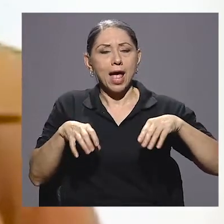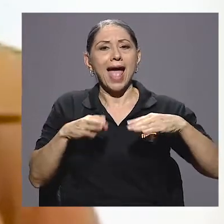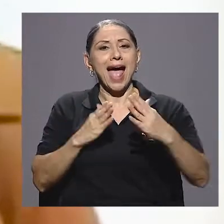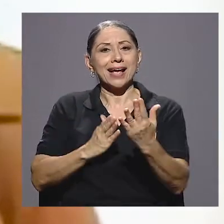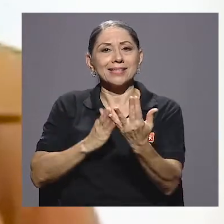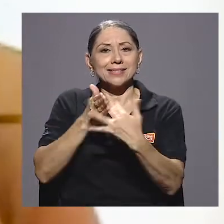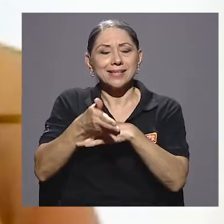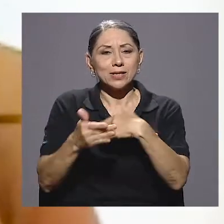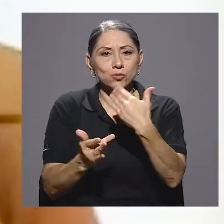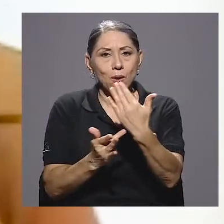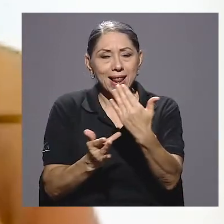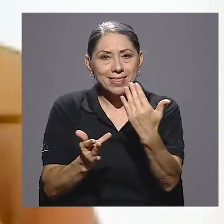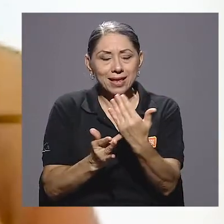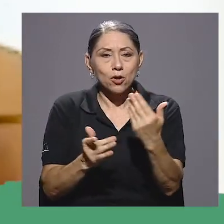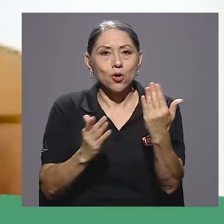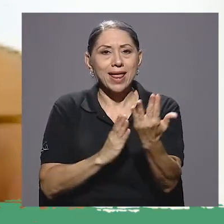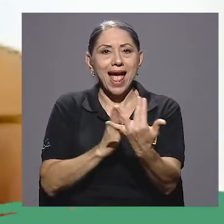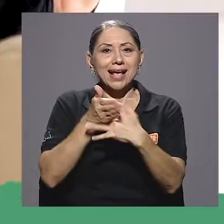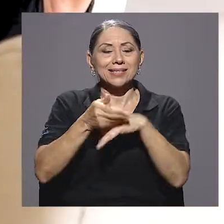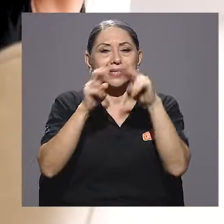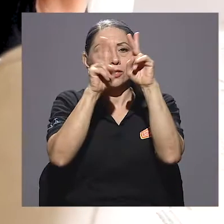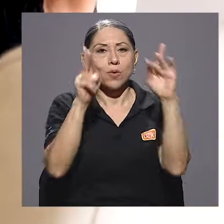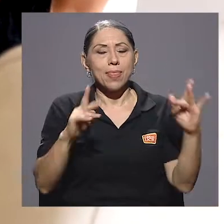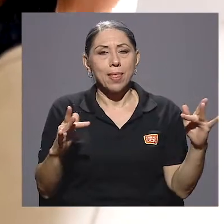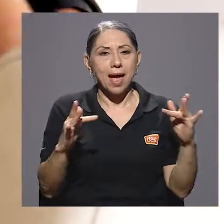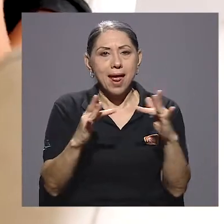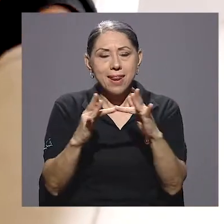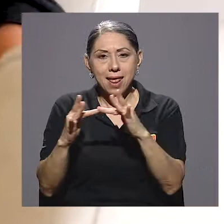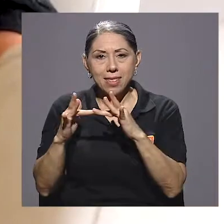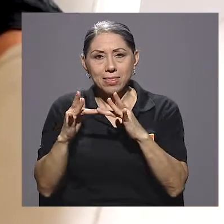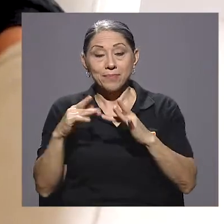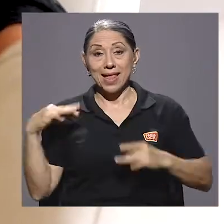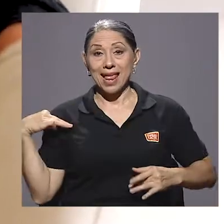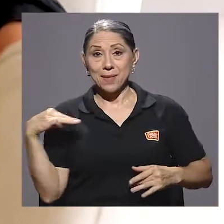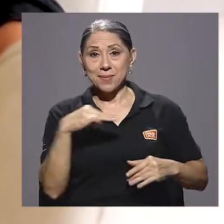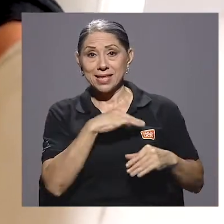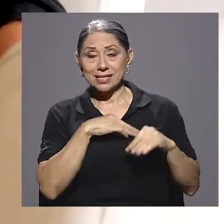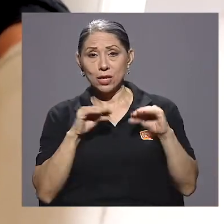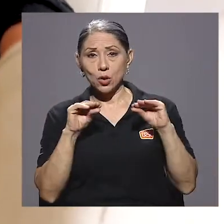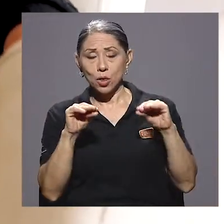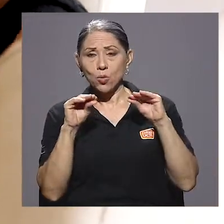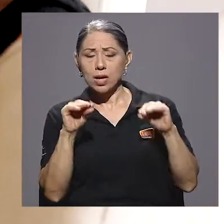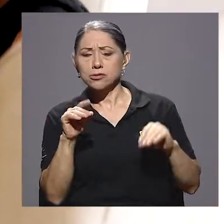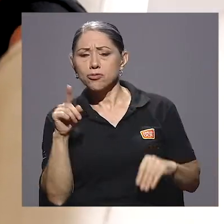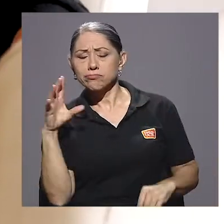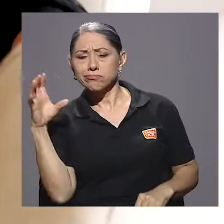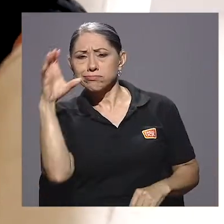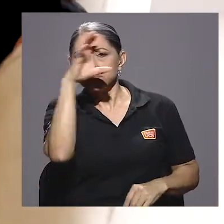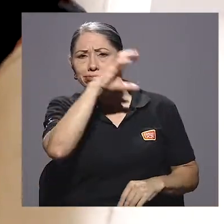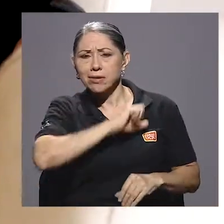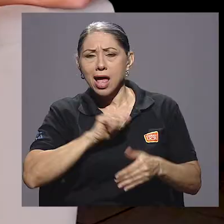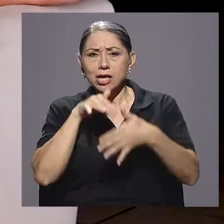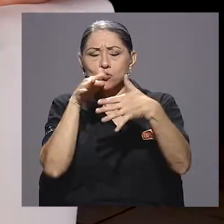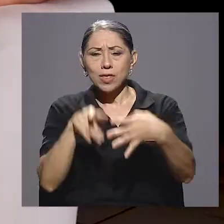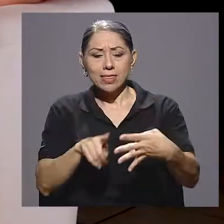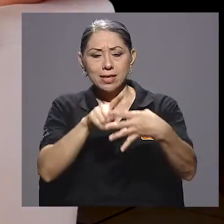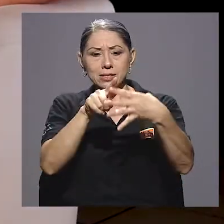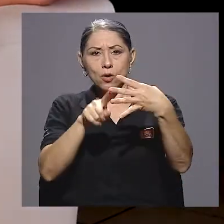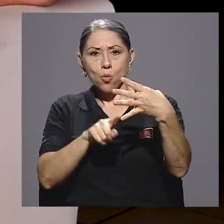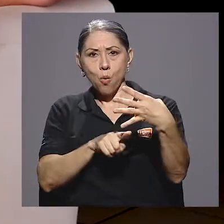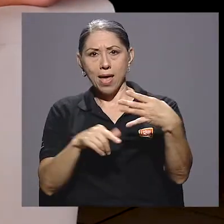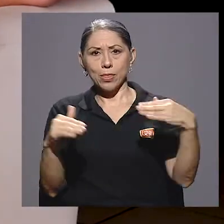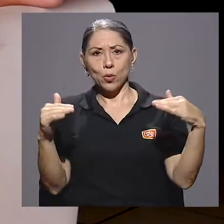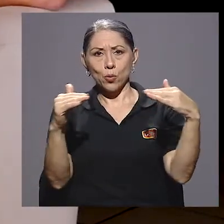de la tecnología, de la internet. El ministerio básicamente identificó estudiantes en 4